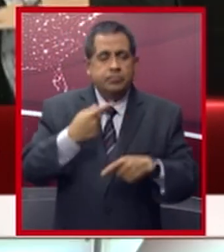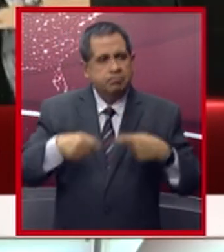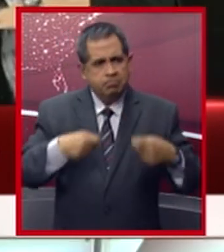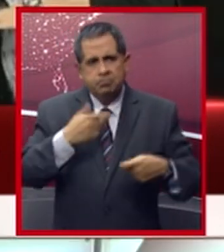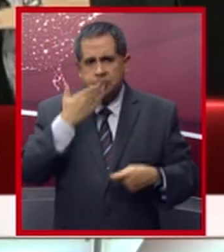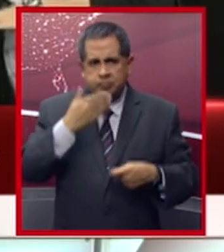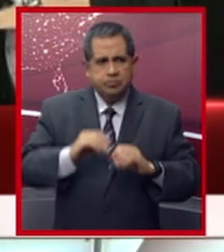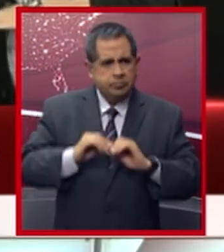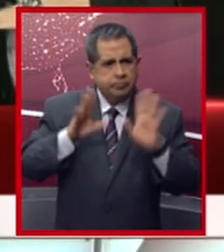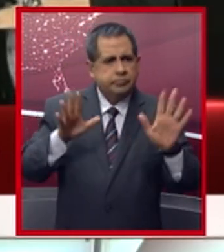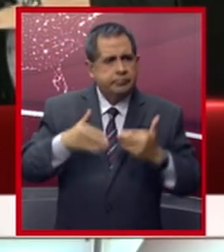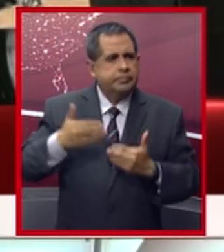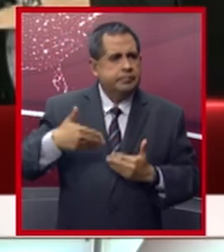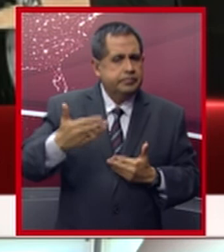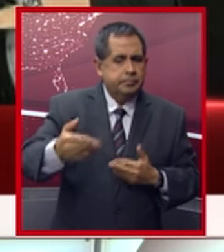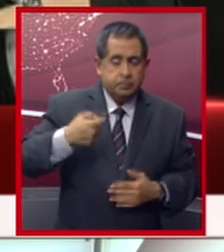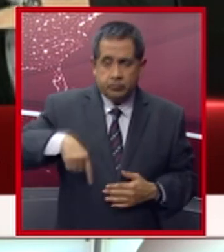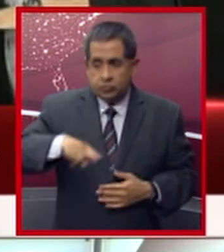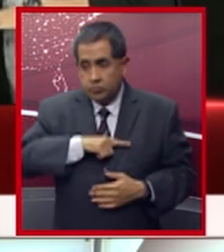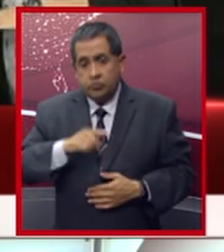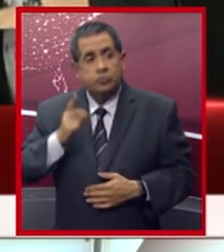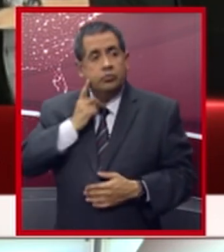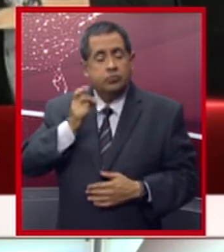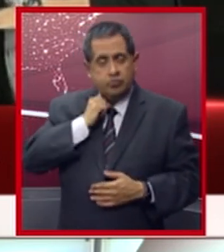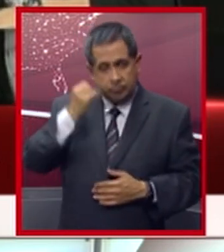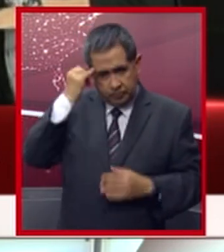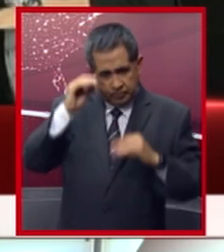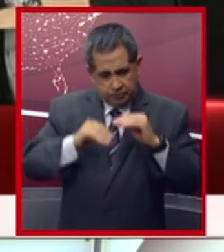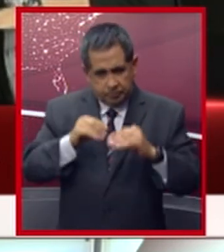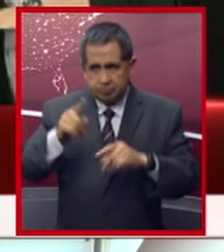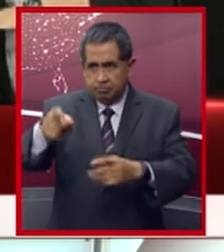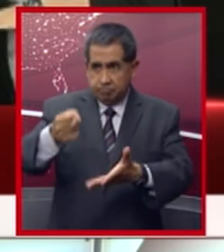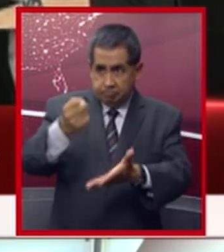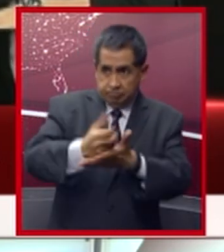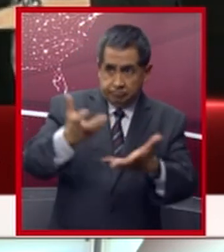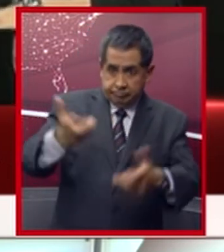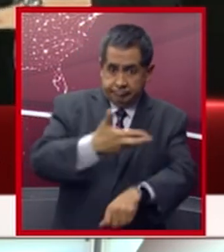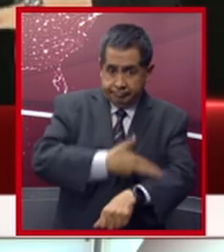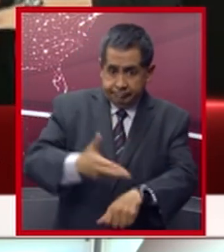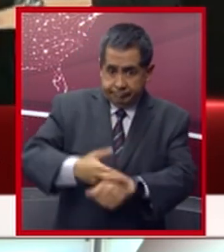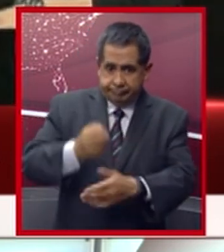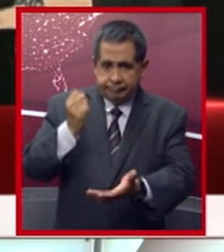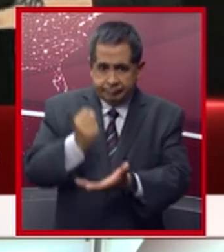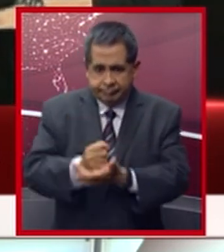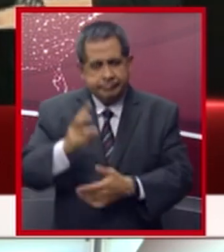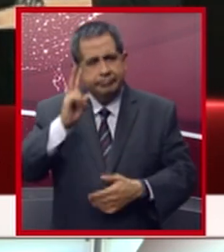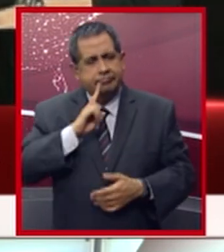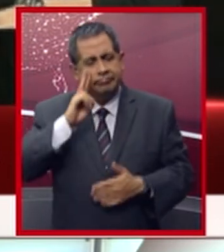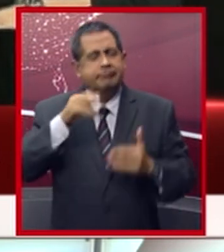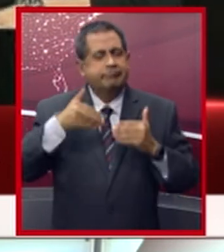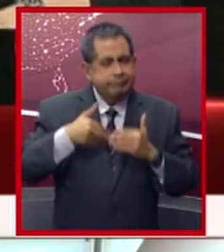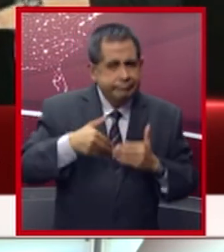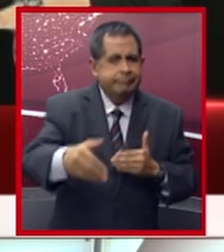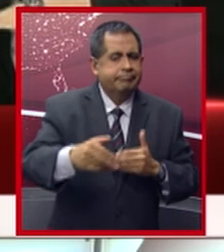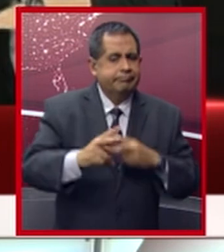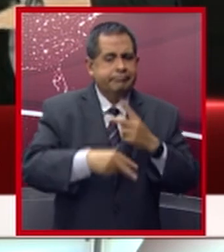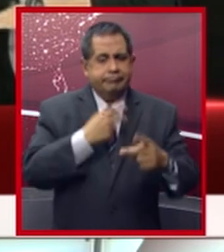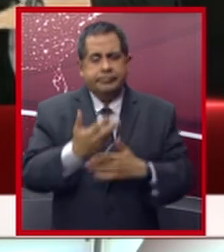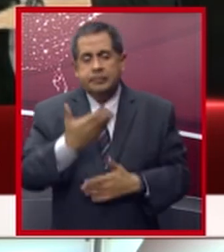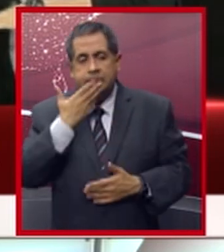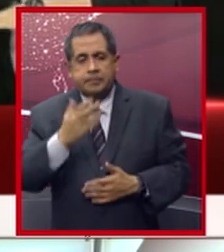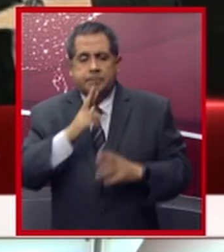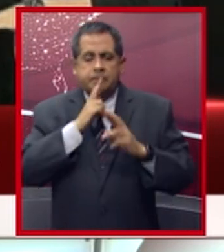puntual. Nosotros legislamos, ellos ejecutan y esperemos que en esa ejecución los